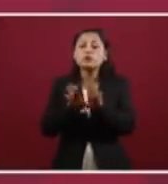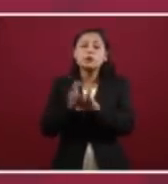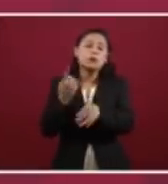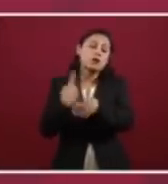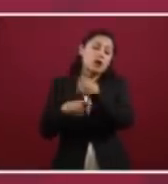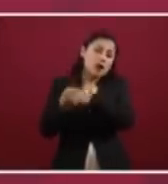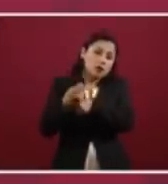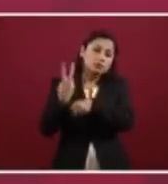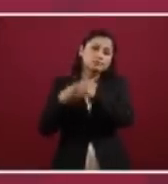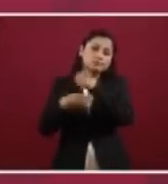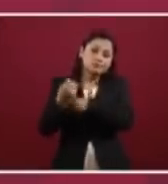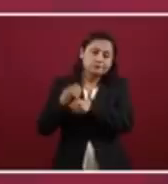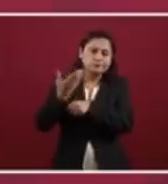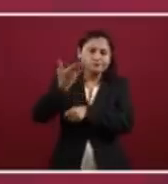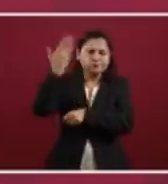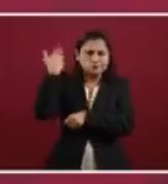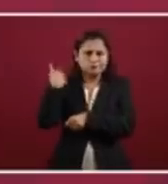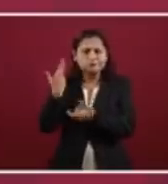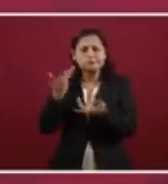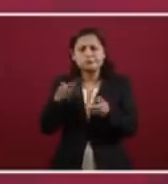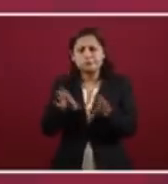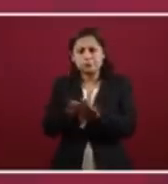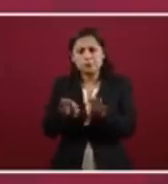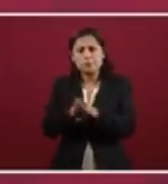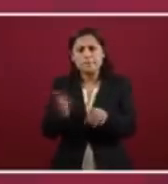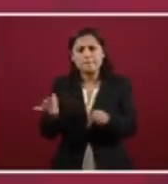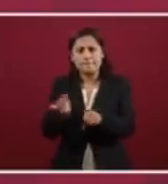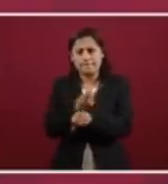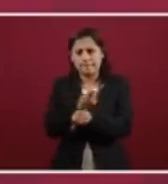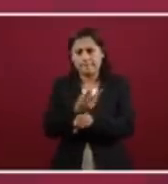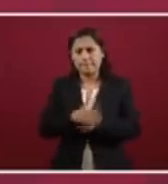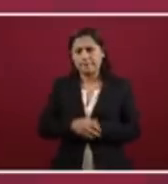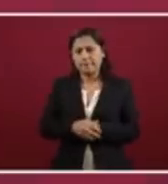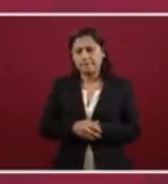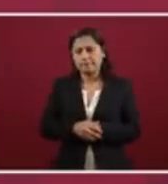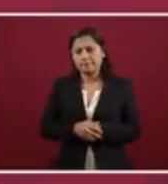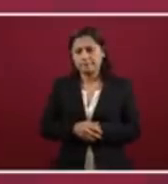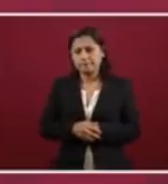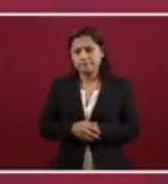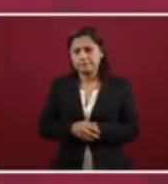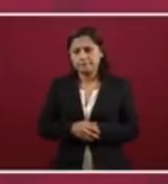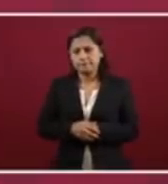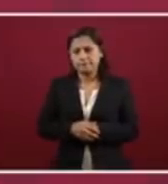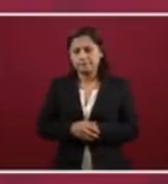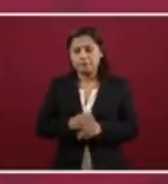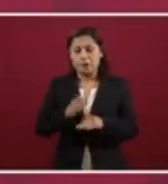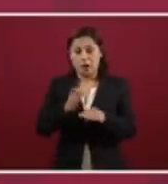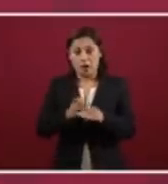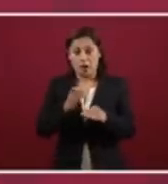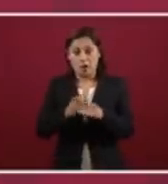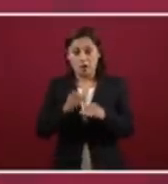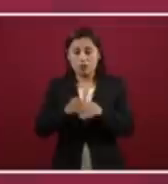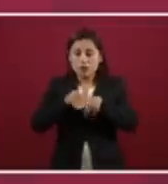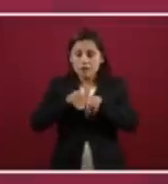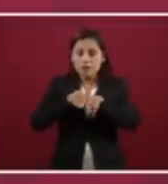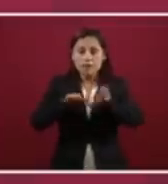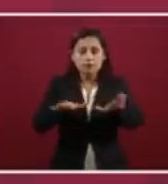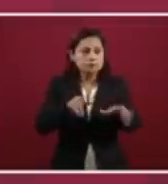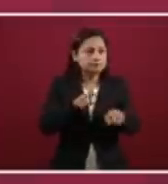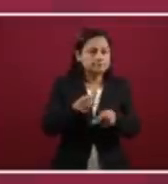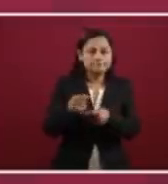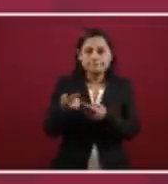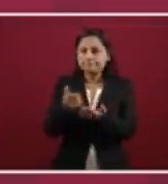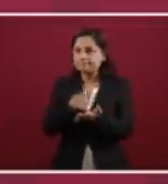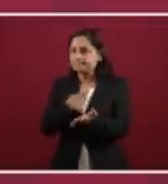anteriores. Vamos a que se dé toda una información al respecto. A